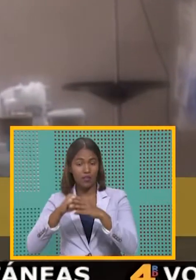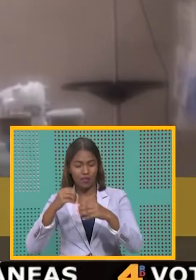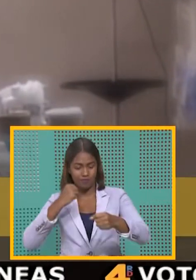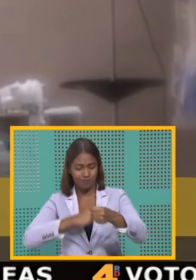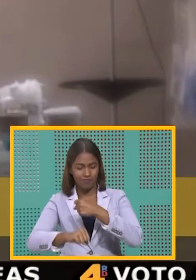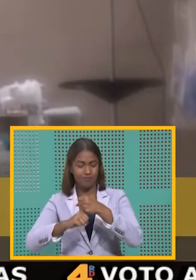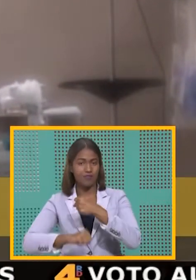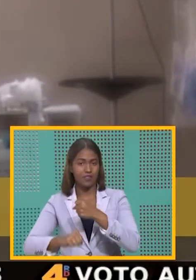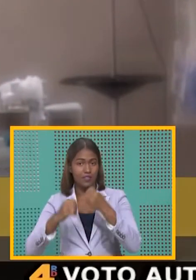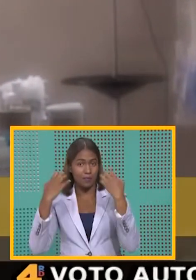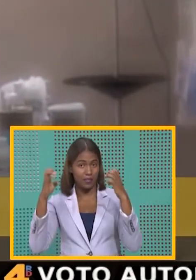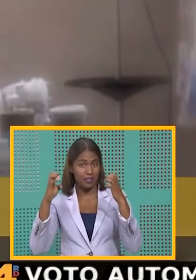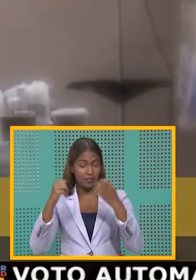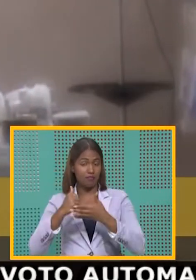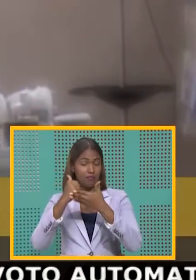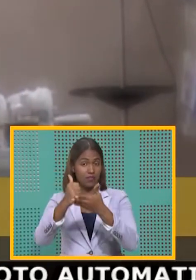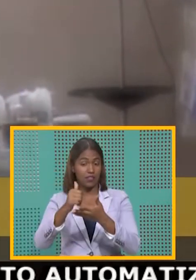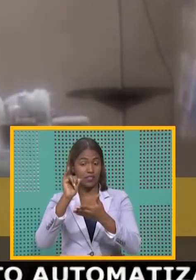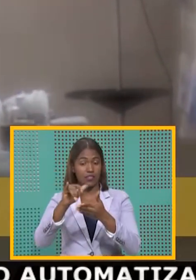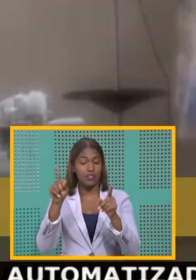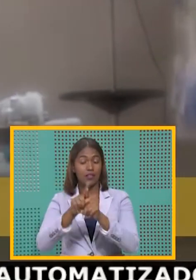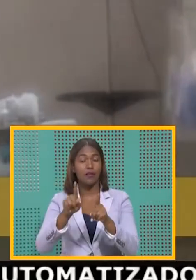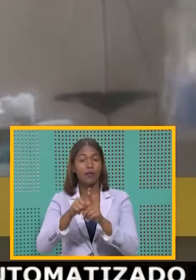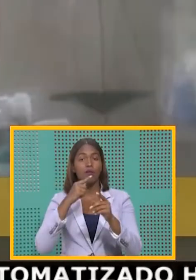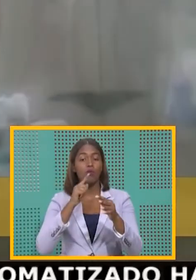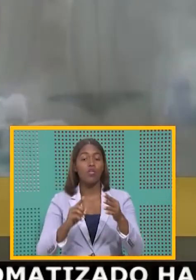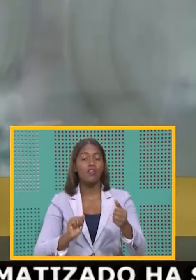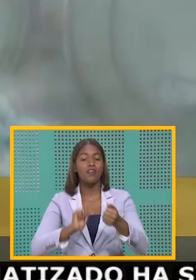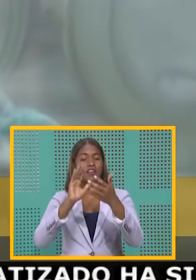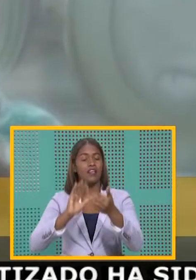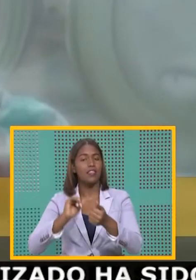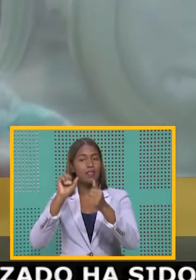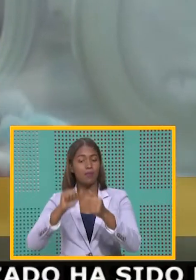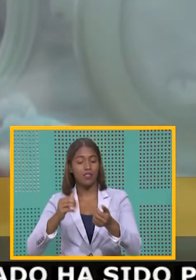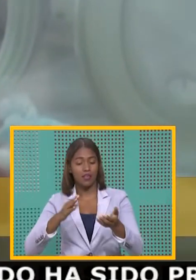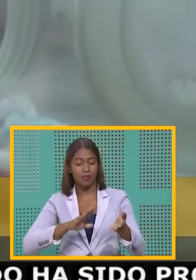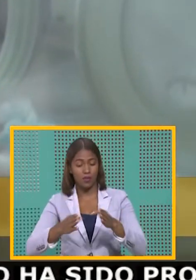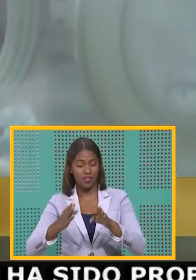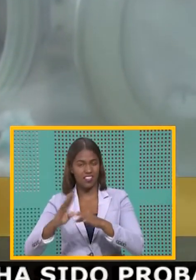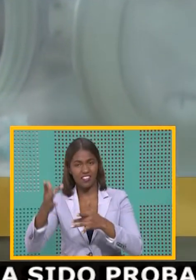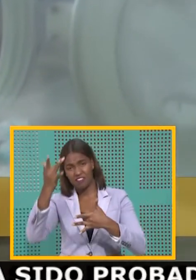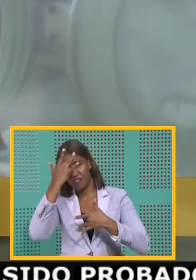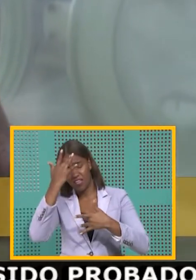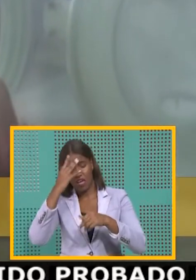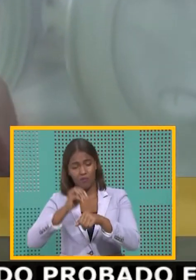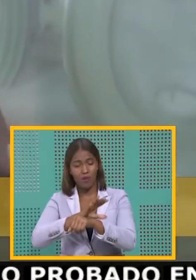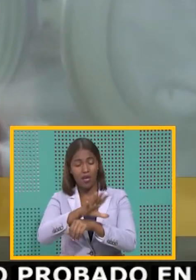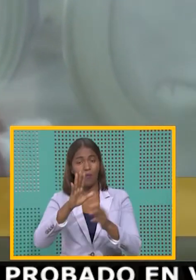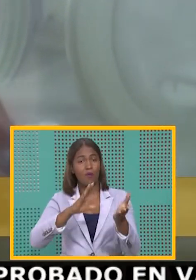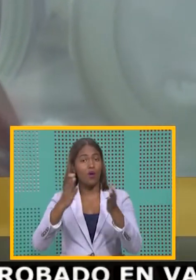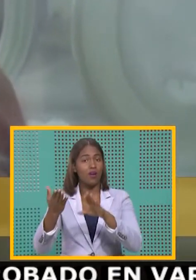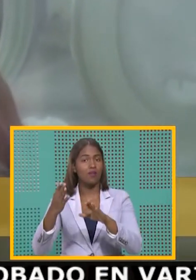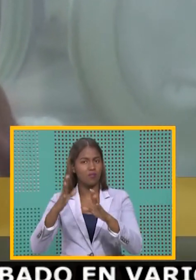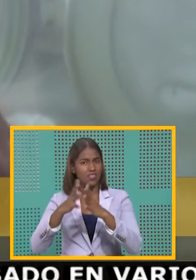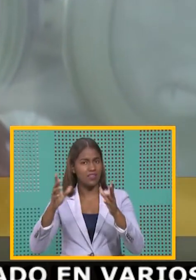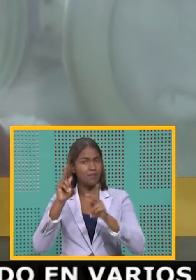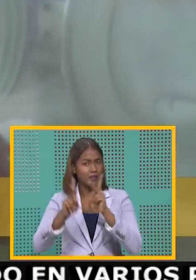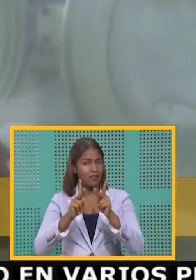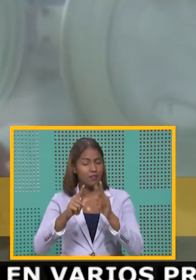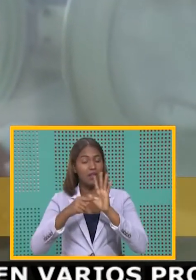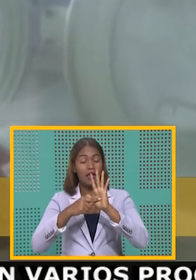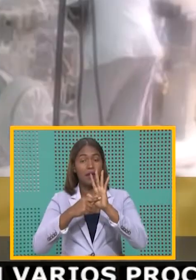parto. Este sistema también ayuda a combatir los índices de mortalidad de enfermedades que afectan a miles de personas. Por ejemplo,